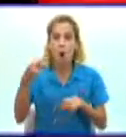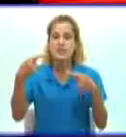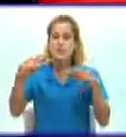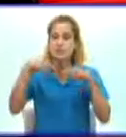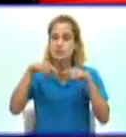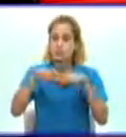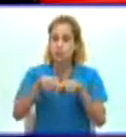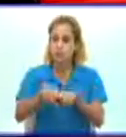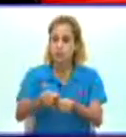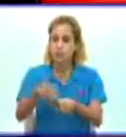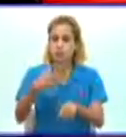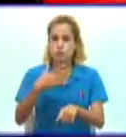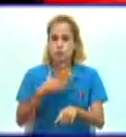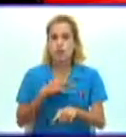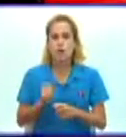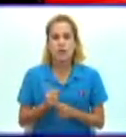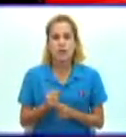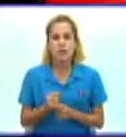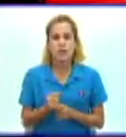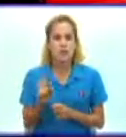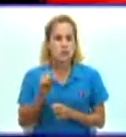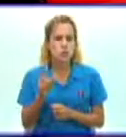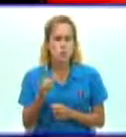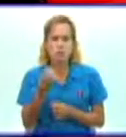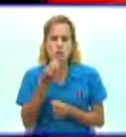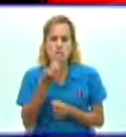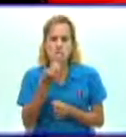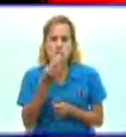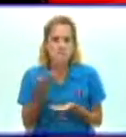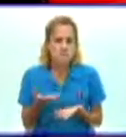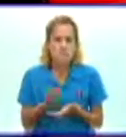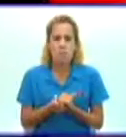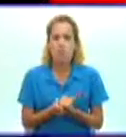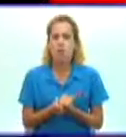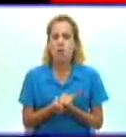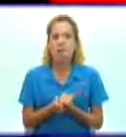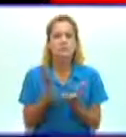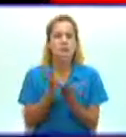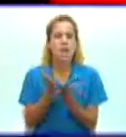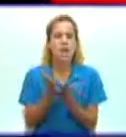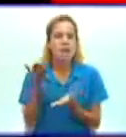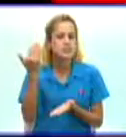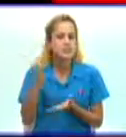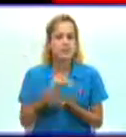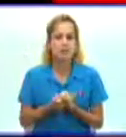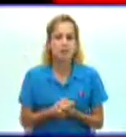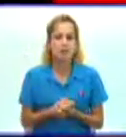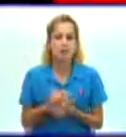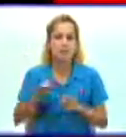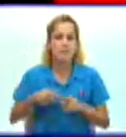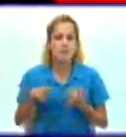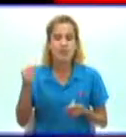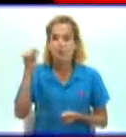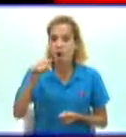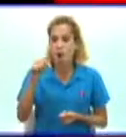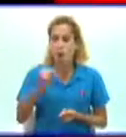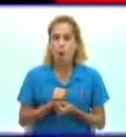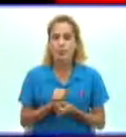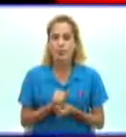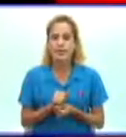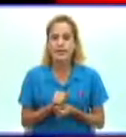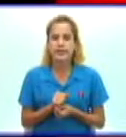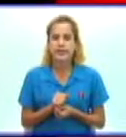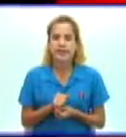cual no importa la emisión anterior para los capitalinos, porque hoy estaremos repasando